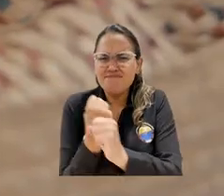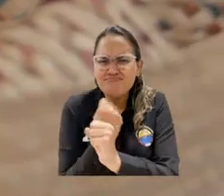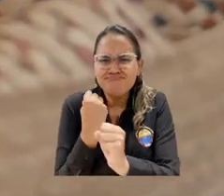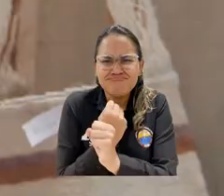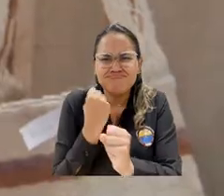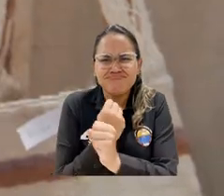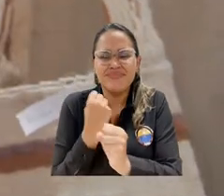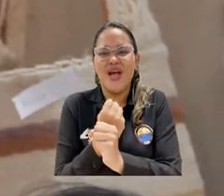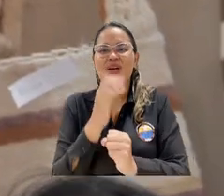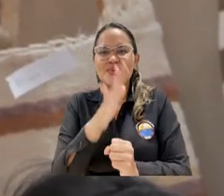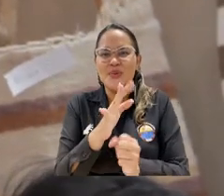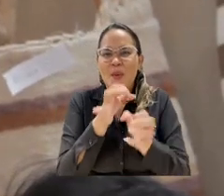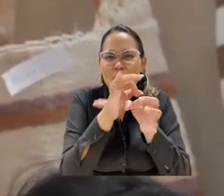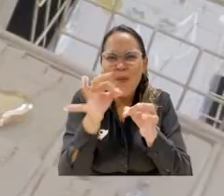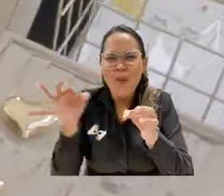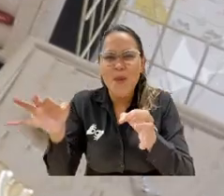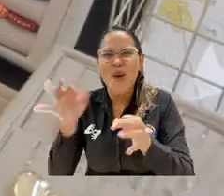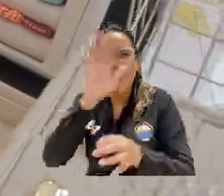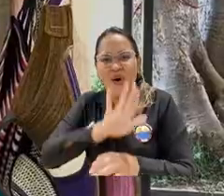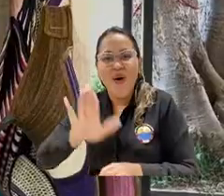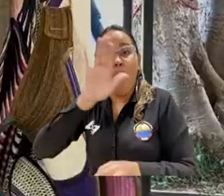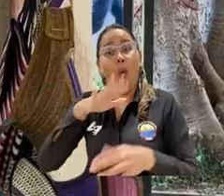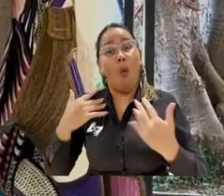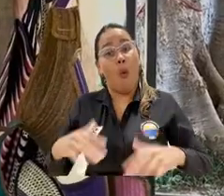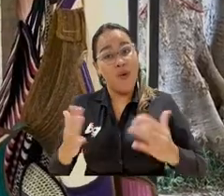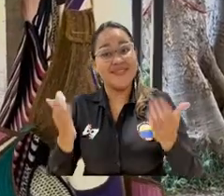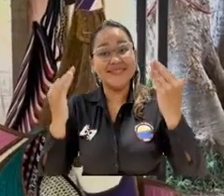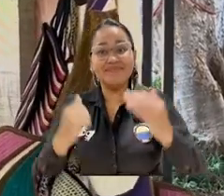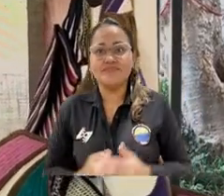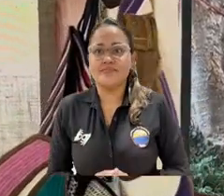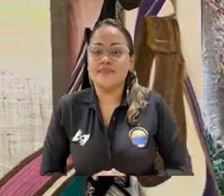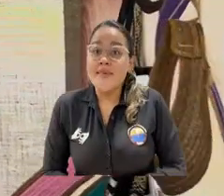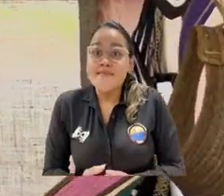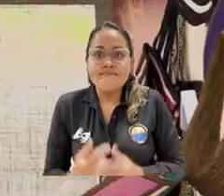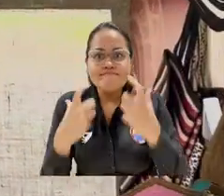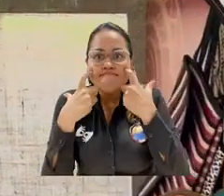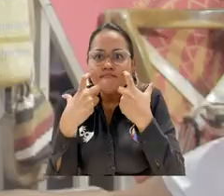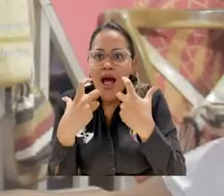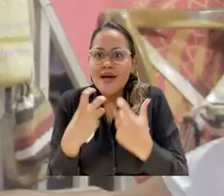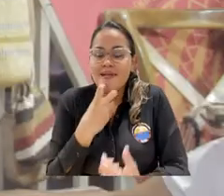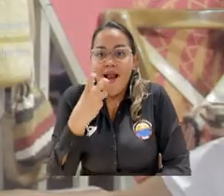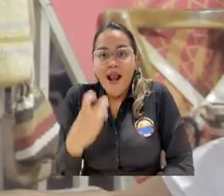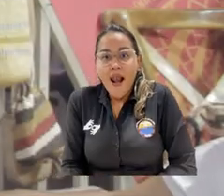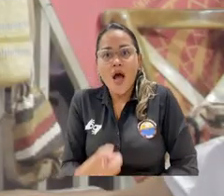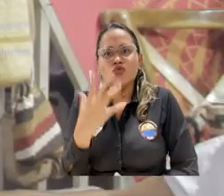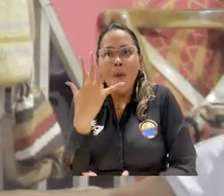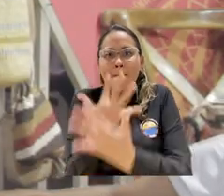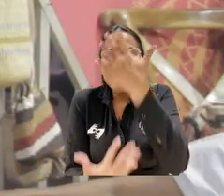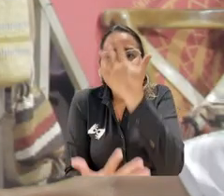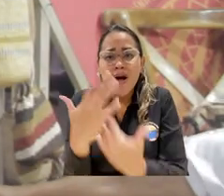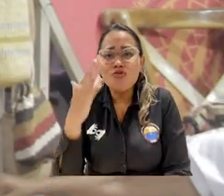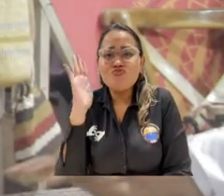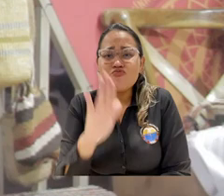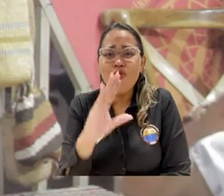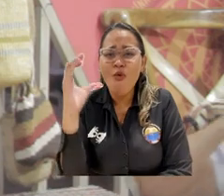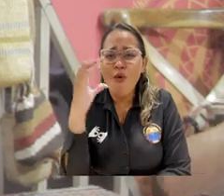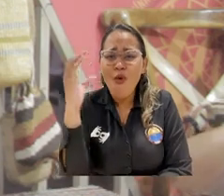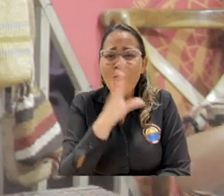diferentes trabajos que hacen en los diferentes municipios de la región. Ha sido increíble, viendo cómo las manos